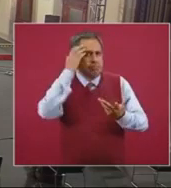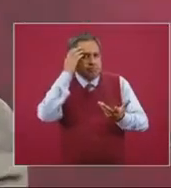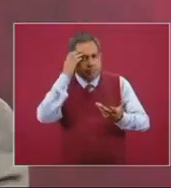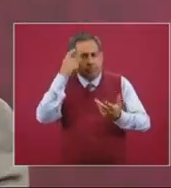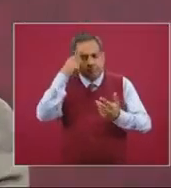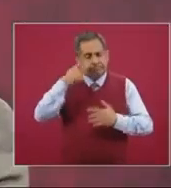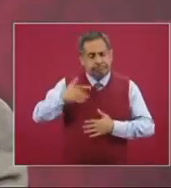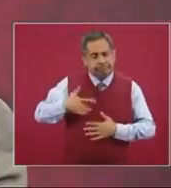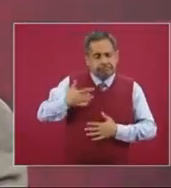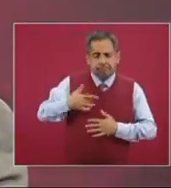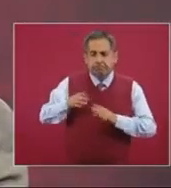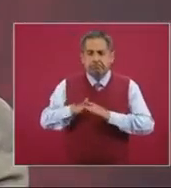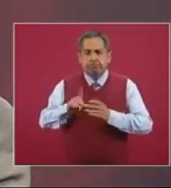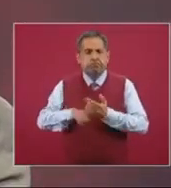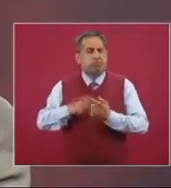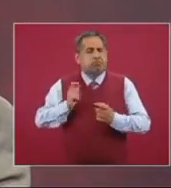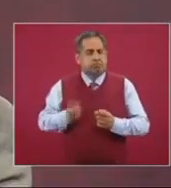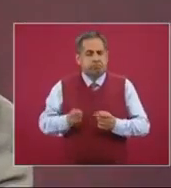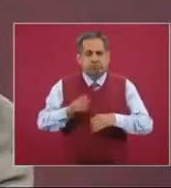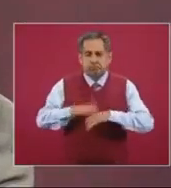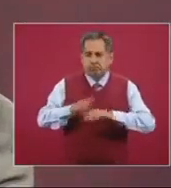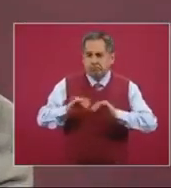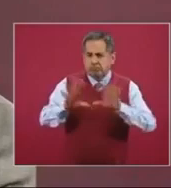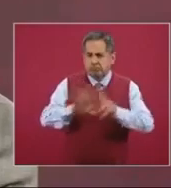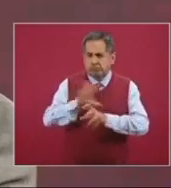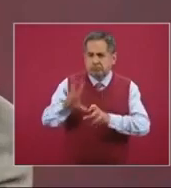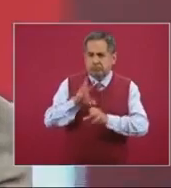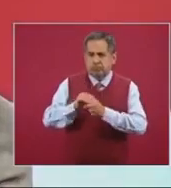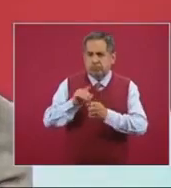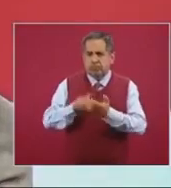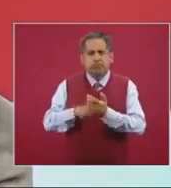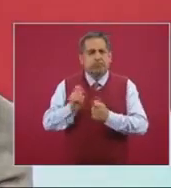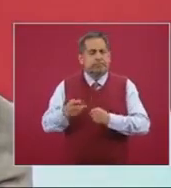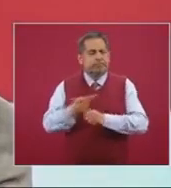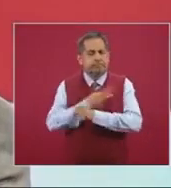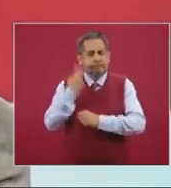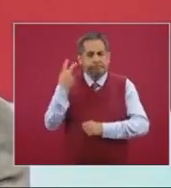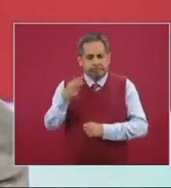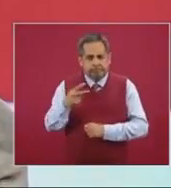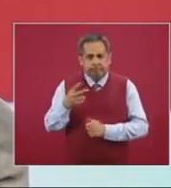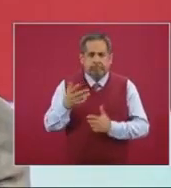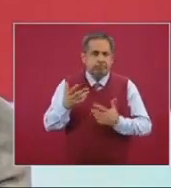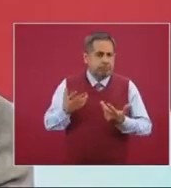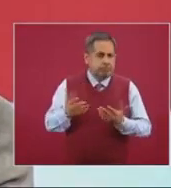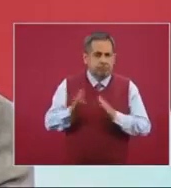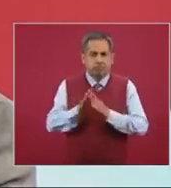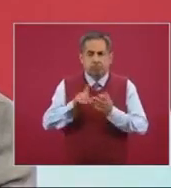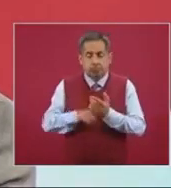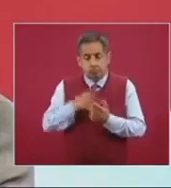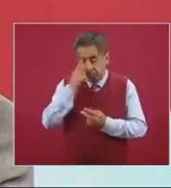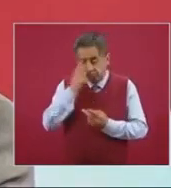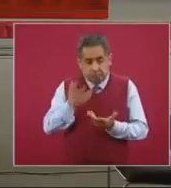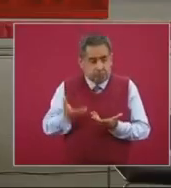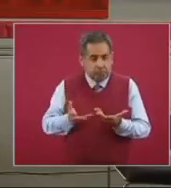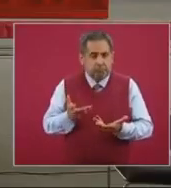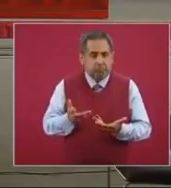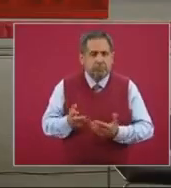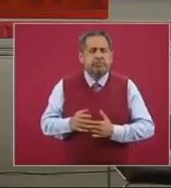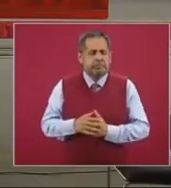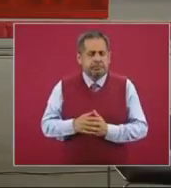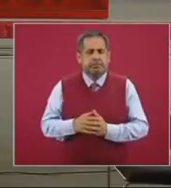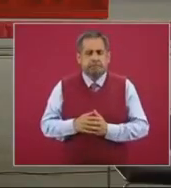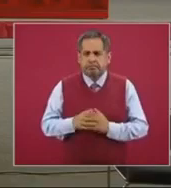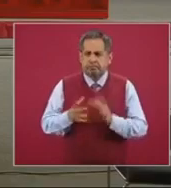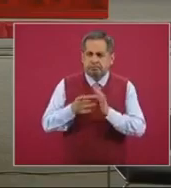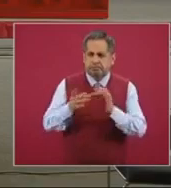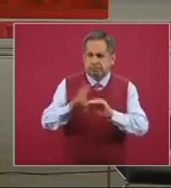el propósito fundamental de entender de manera más amplia la realidad mexicana, la realidad de la epidemia en México y tener claro